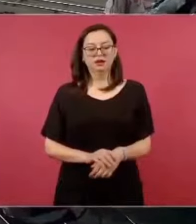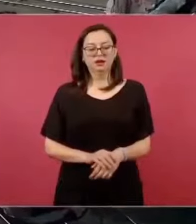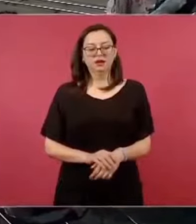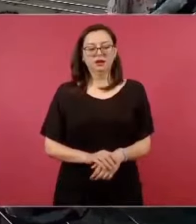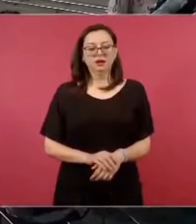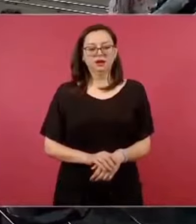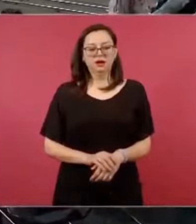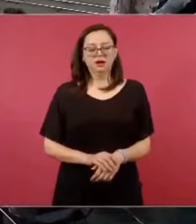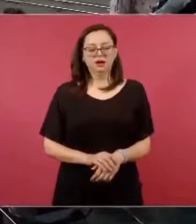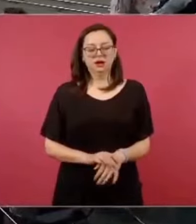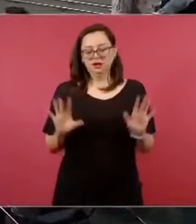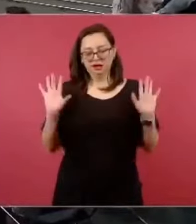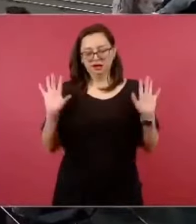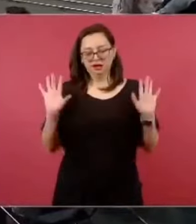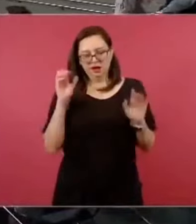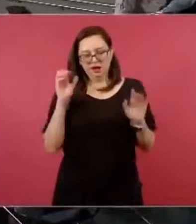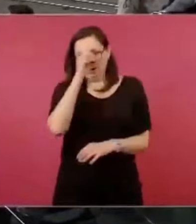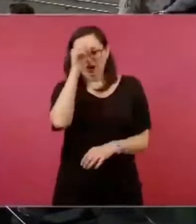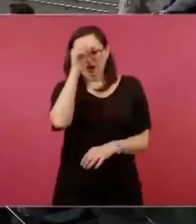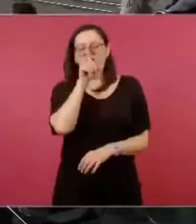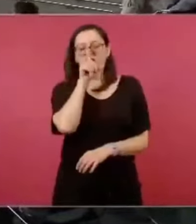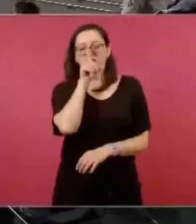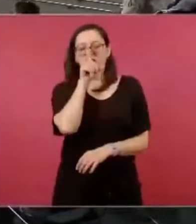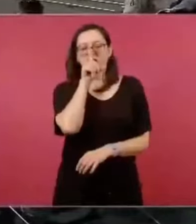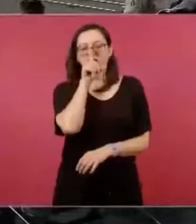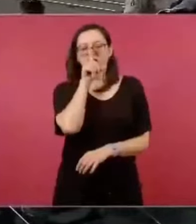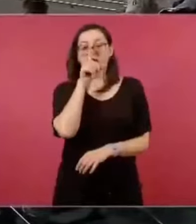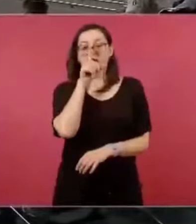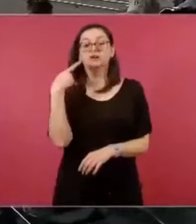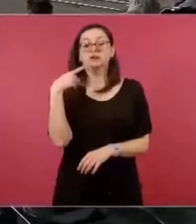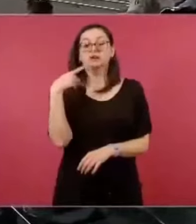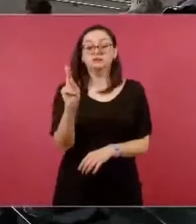No me voy a meter, nada más lo que quiero.